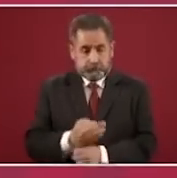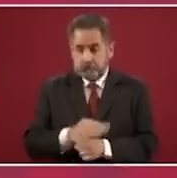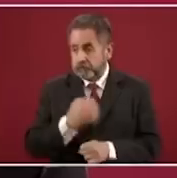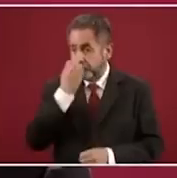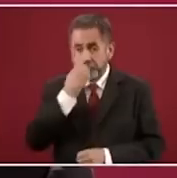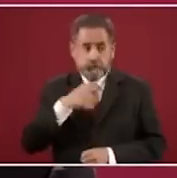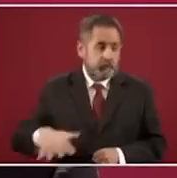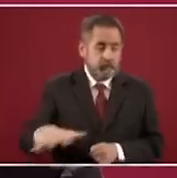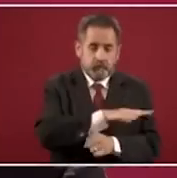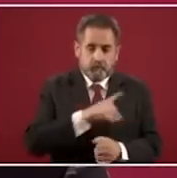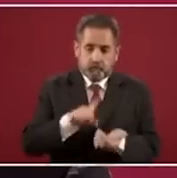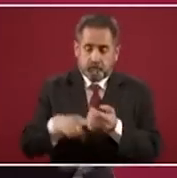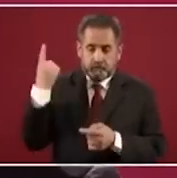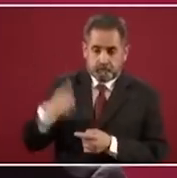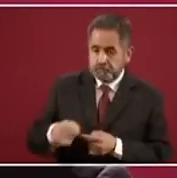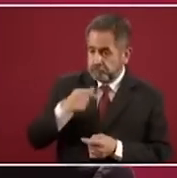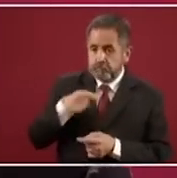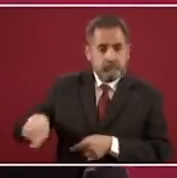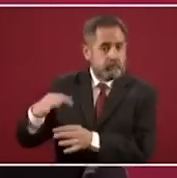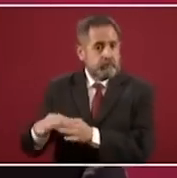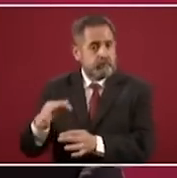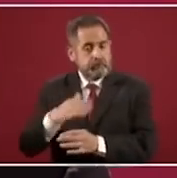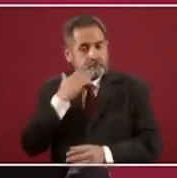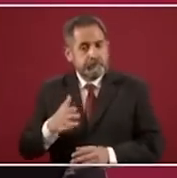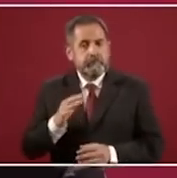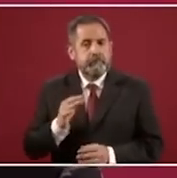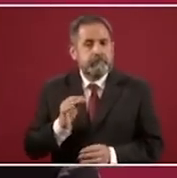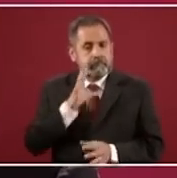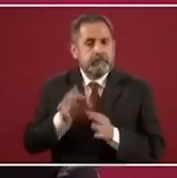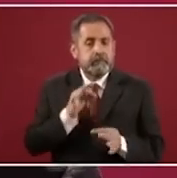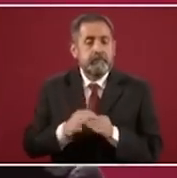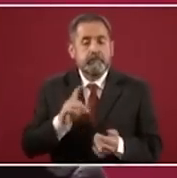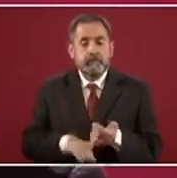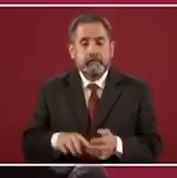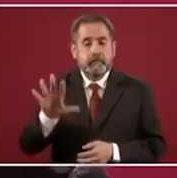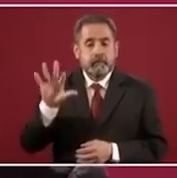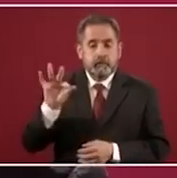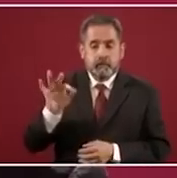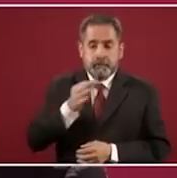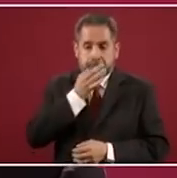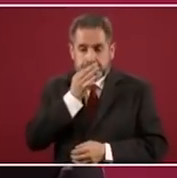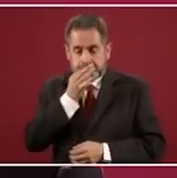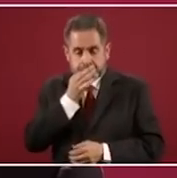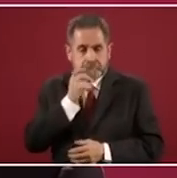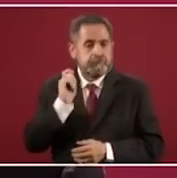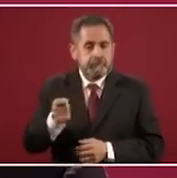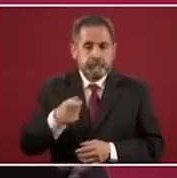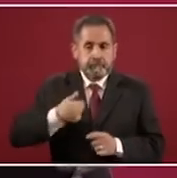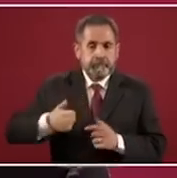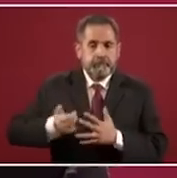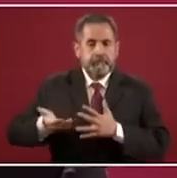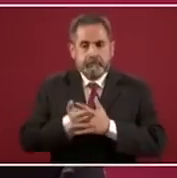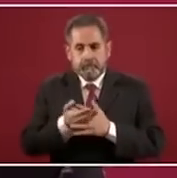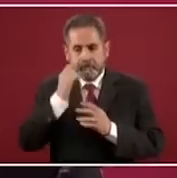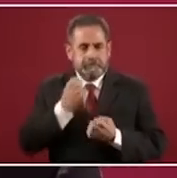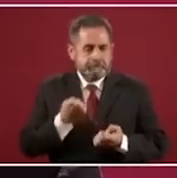momento tienen la instrucción y lo están cumpliendo de que cada 40 minutos tienen un espacio